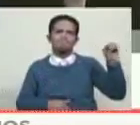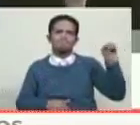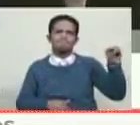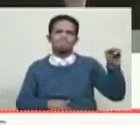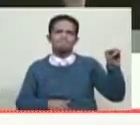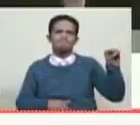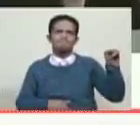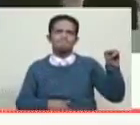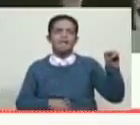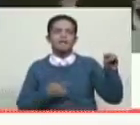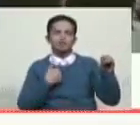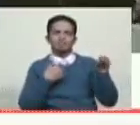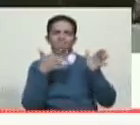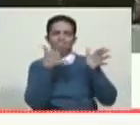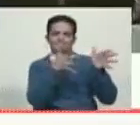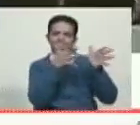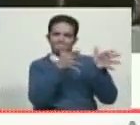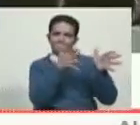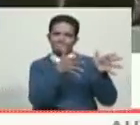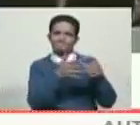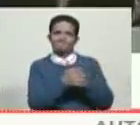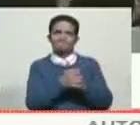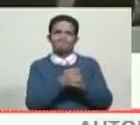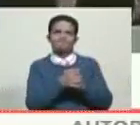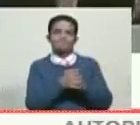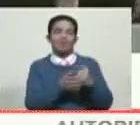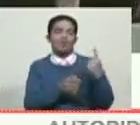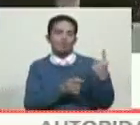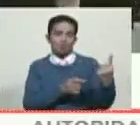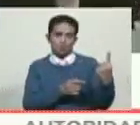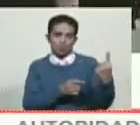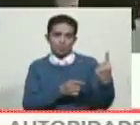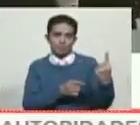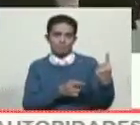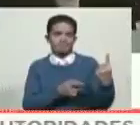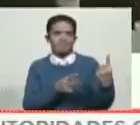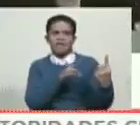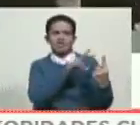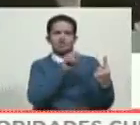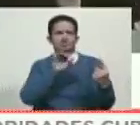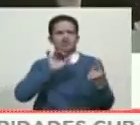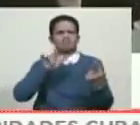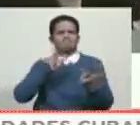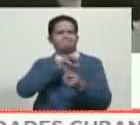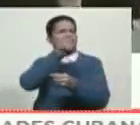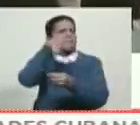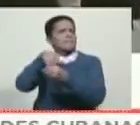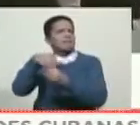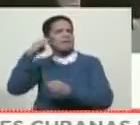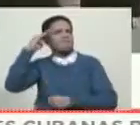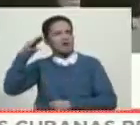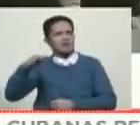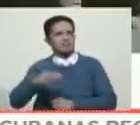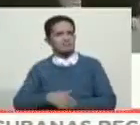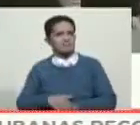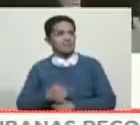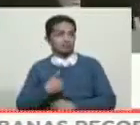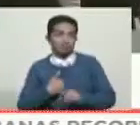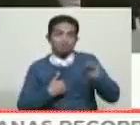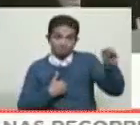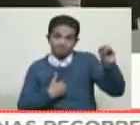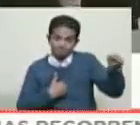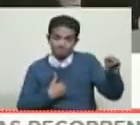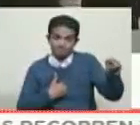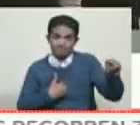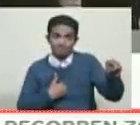te voy a dar dos recomendaciones. Le dije, uno, no te metas con la Fuerza Armada. Se lo dije tal cual. Seguro